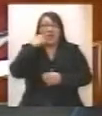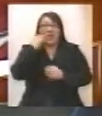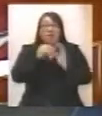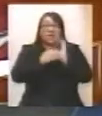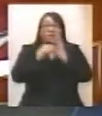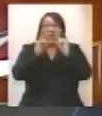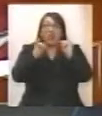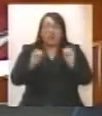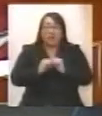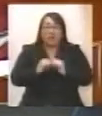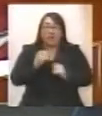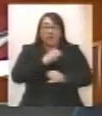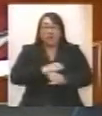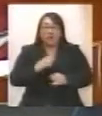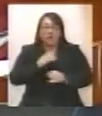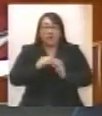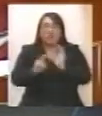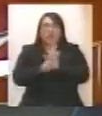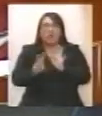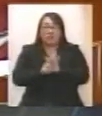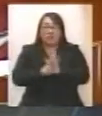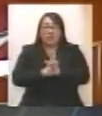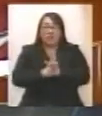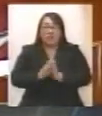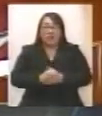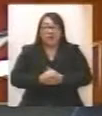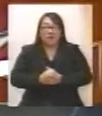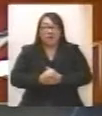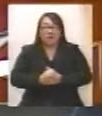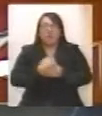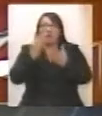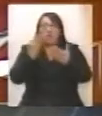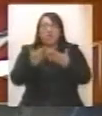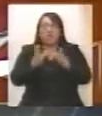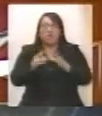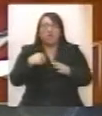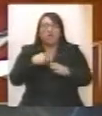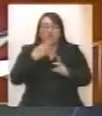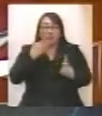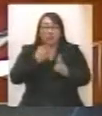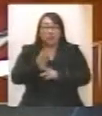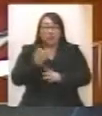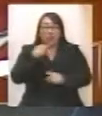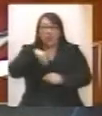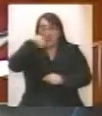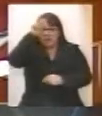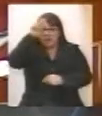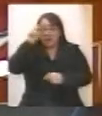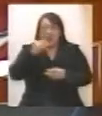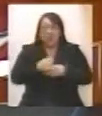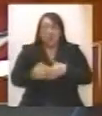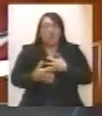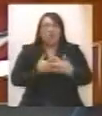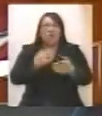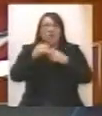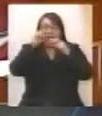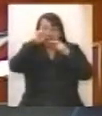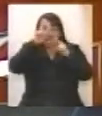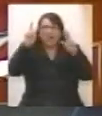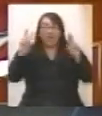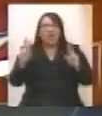símbolo, la conciencia y la voluntad, porque tú abriste nuestros horizontes al Perú en manos de los